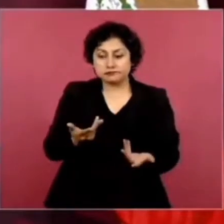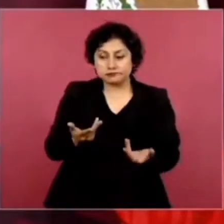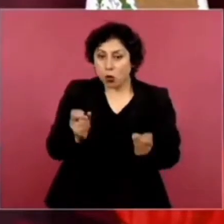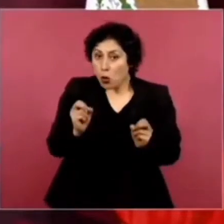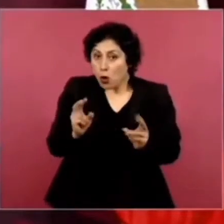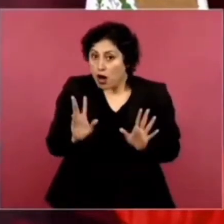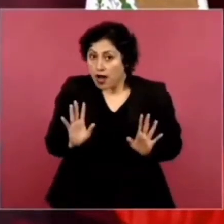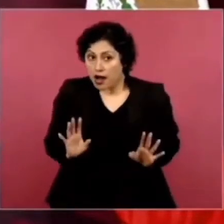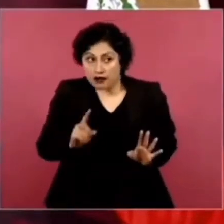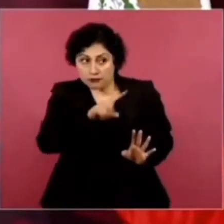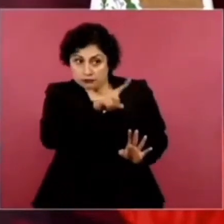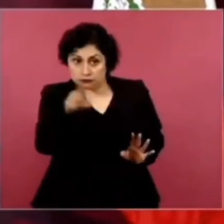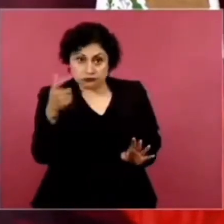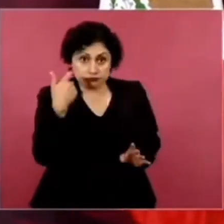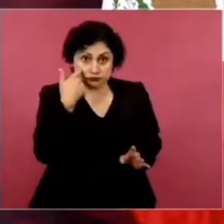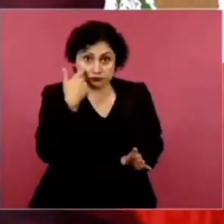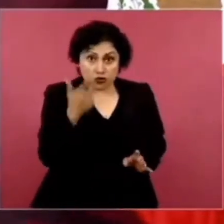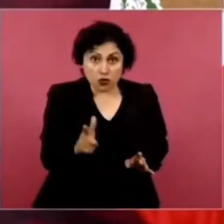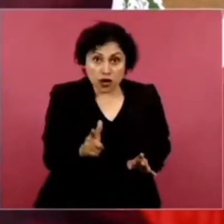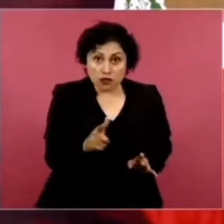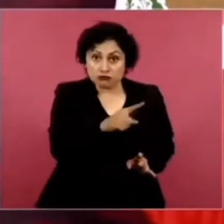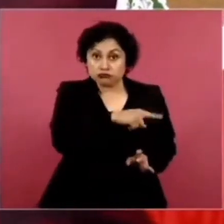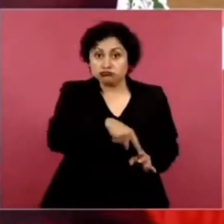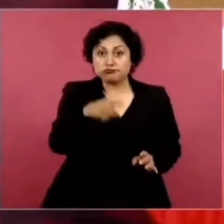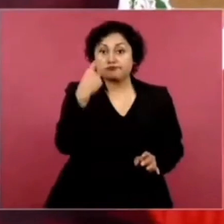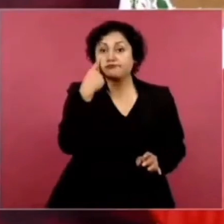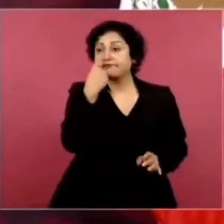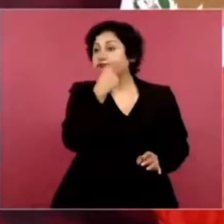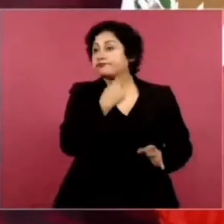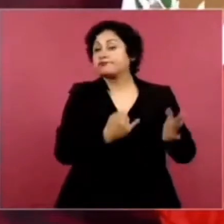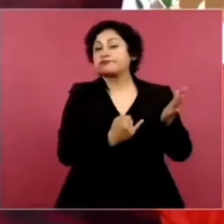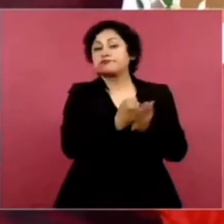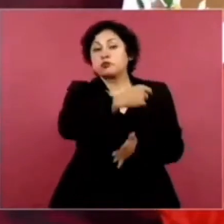Cada quien va a decidir libremente.